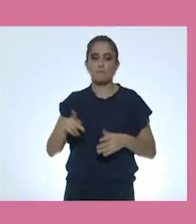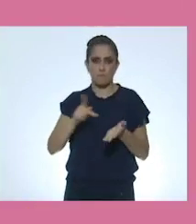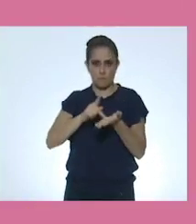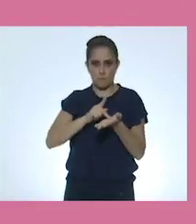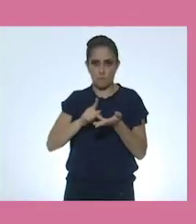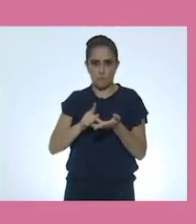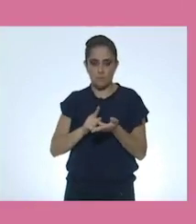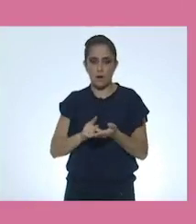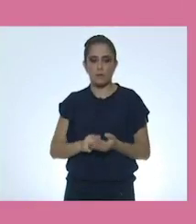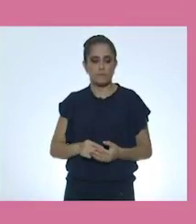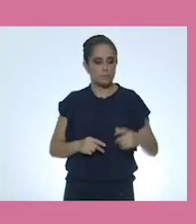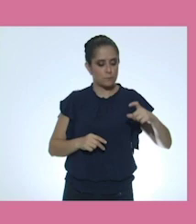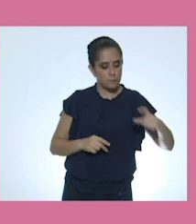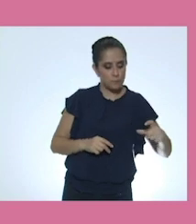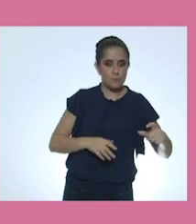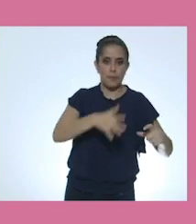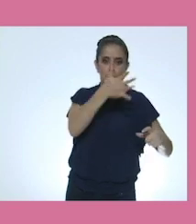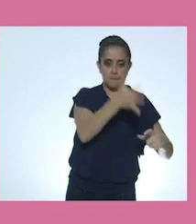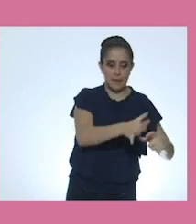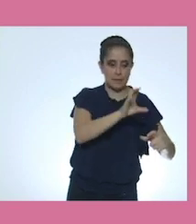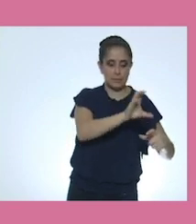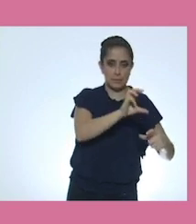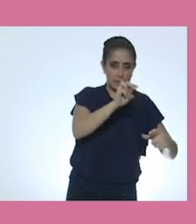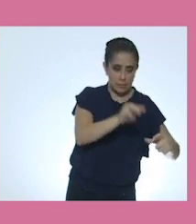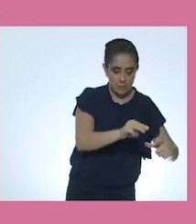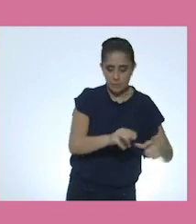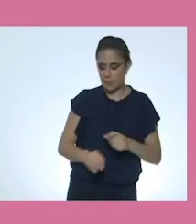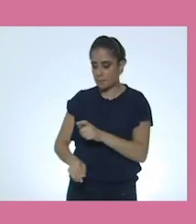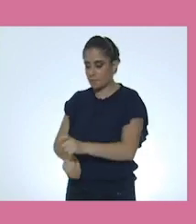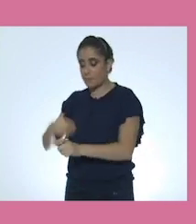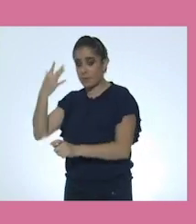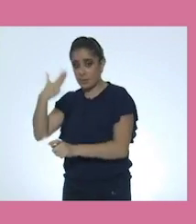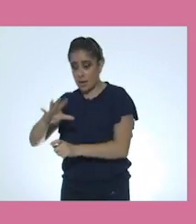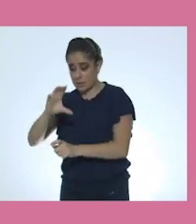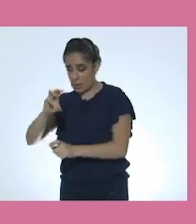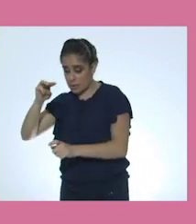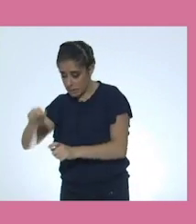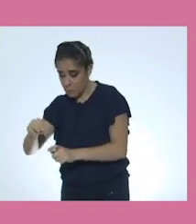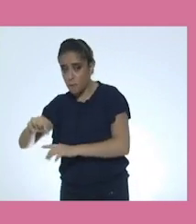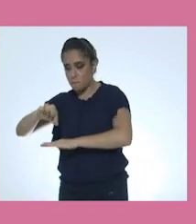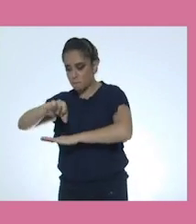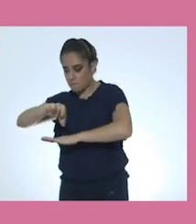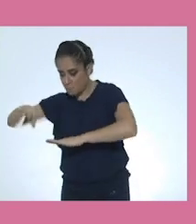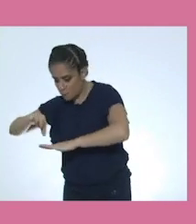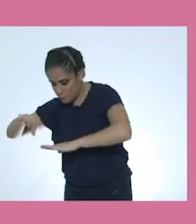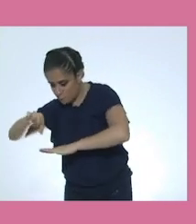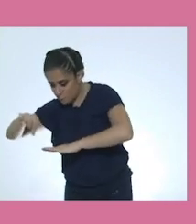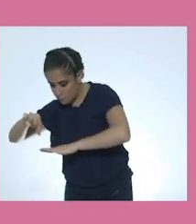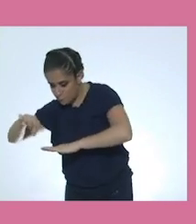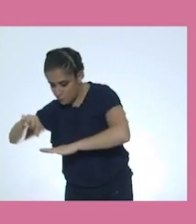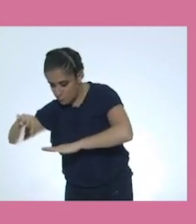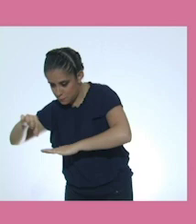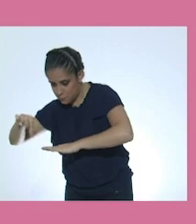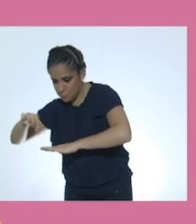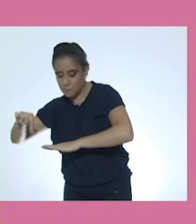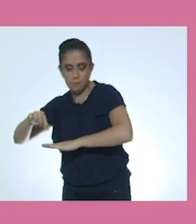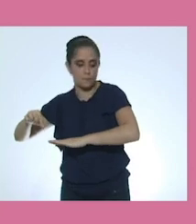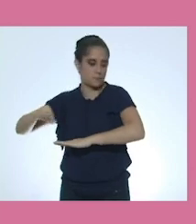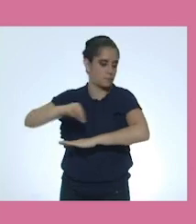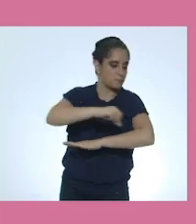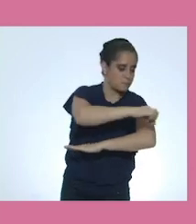plumón o la pluma y con ayuda de la regla 10 centímetros de largo, partiendo de abajo hacia